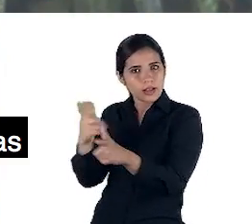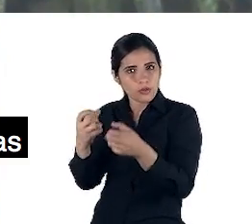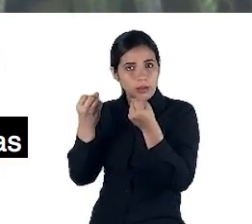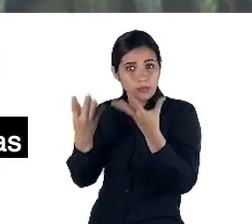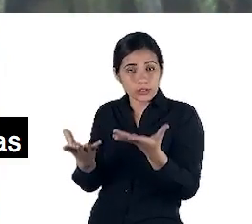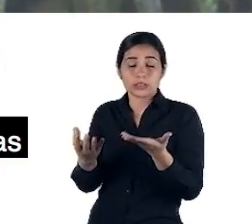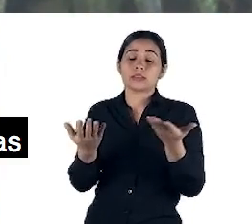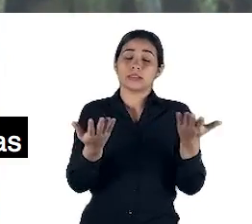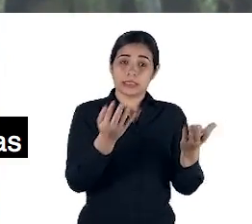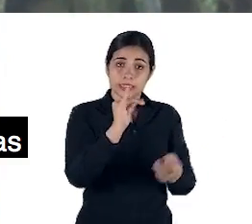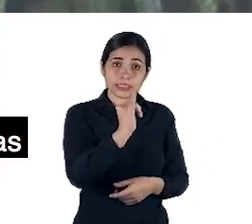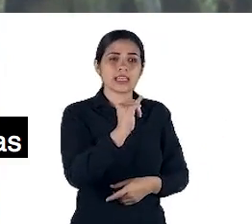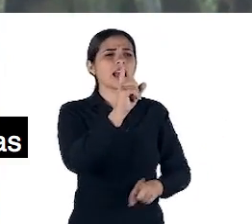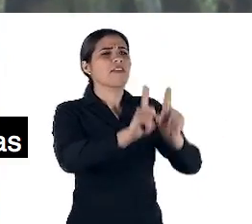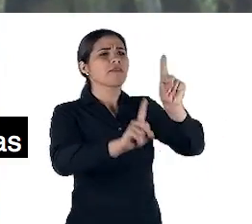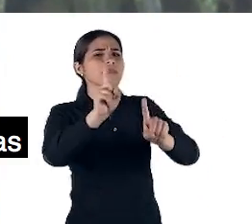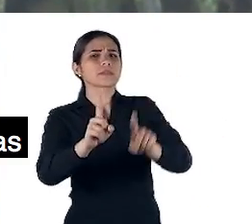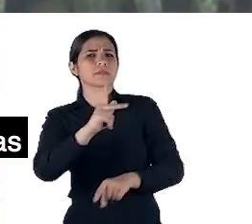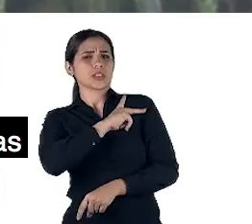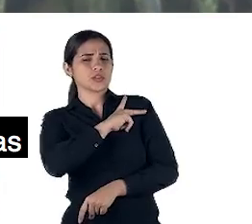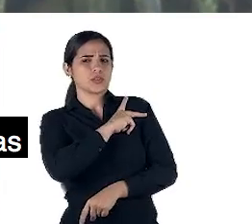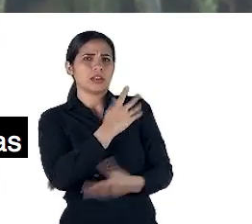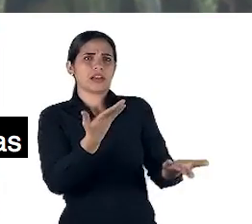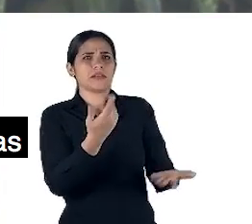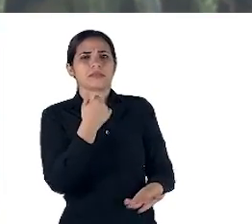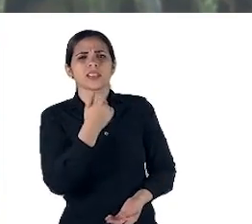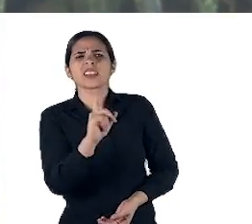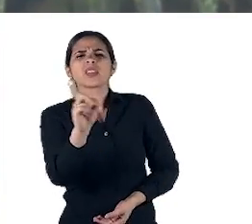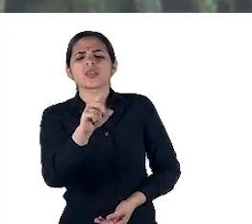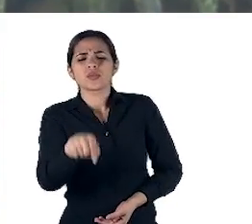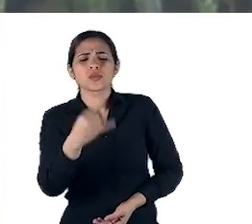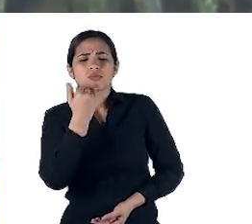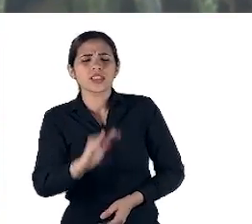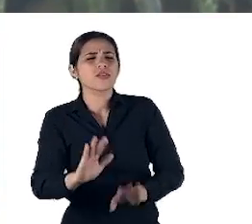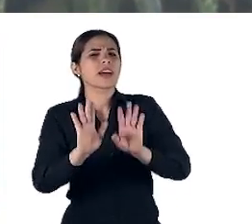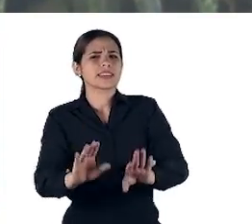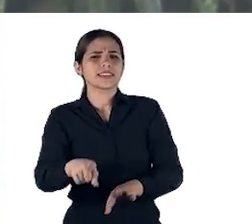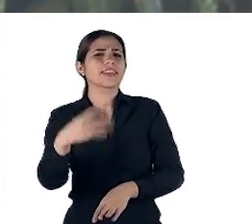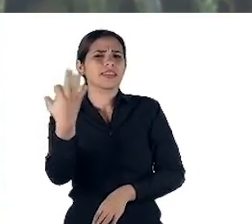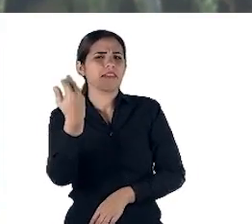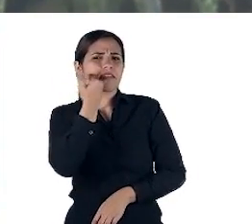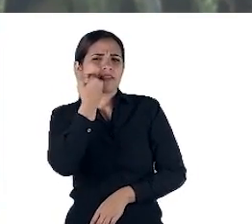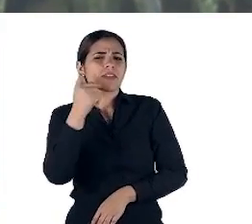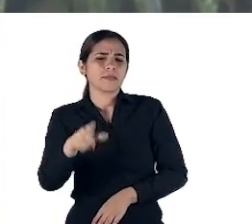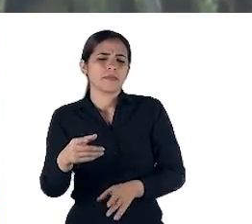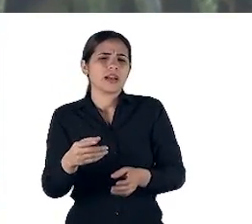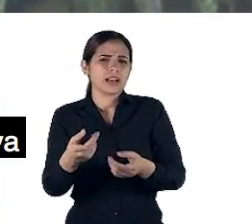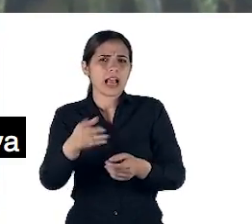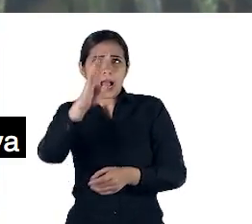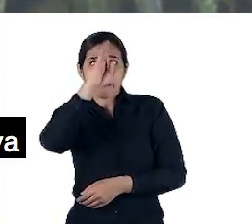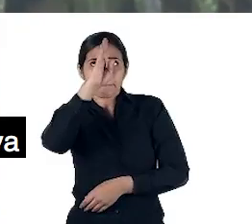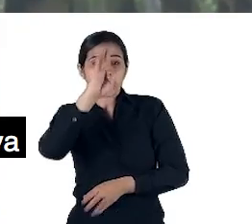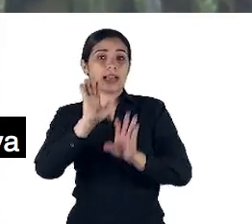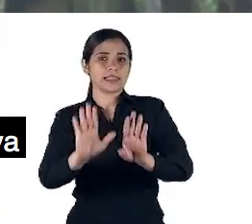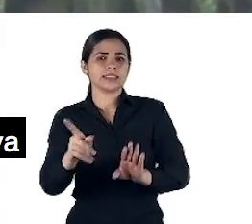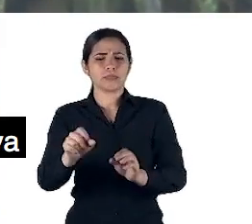por ejemplo, dice que el niño tiene que nomás luego enfermarse. Ah, no, es una diarrea común. No, la